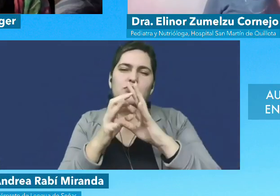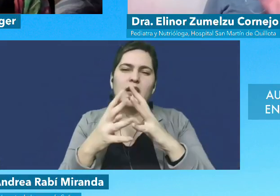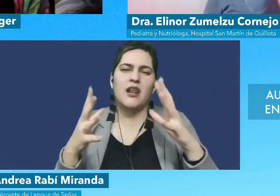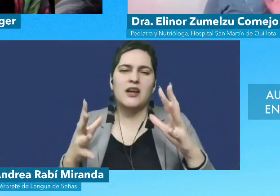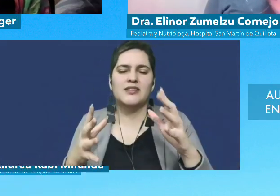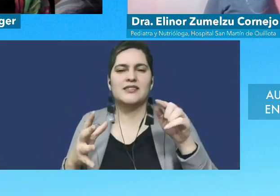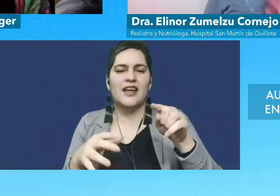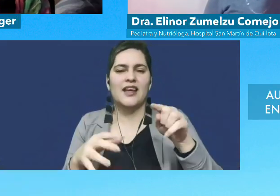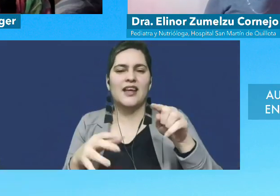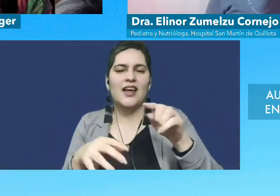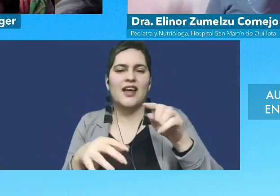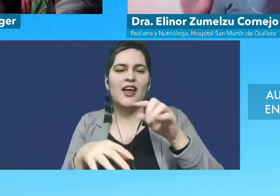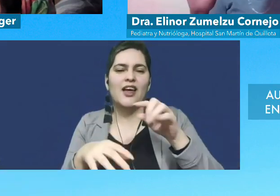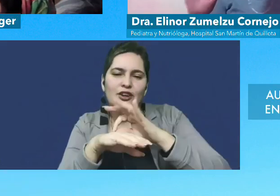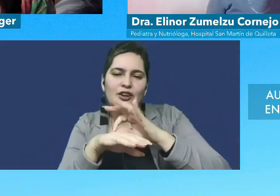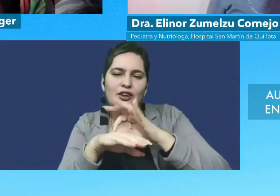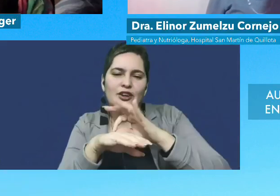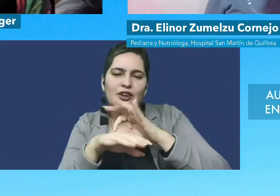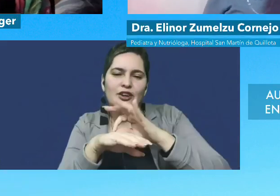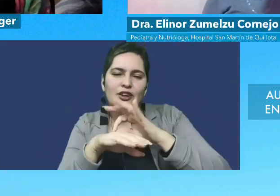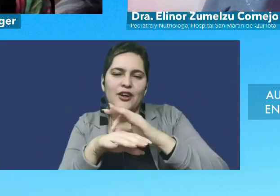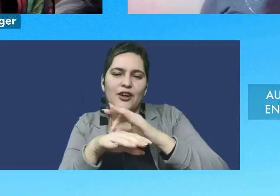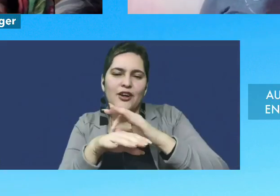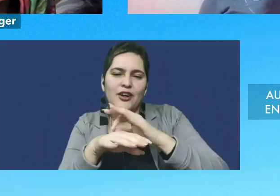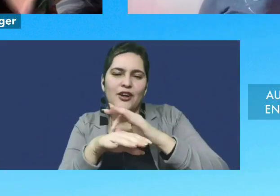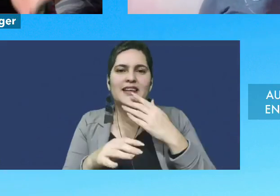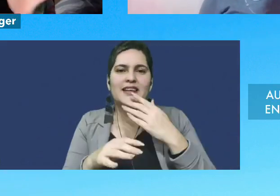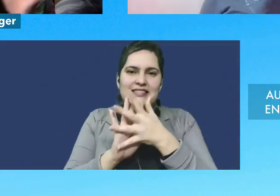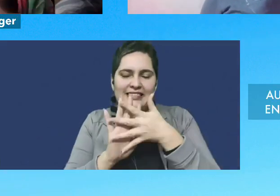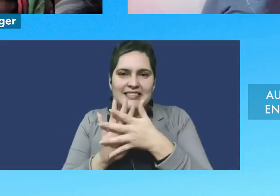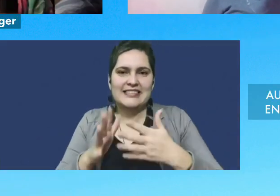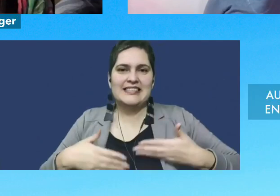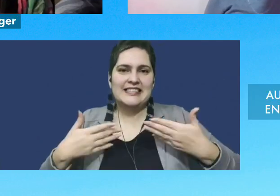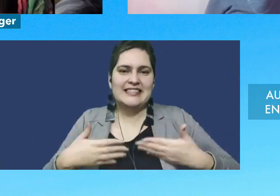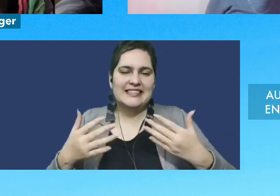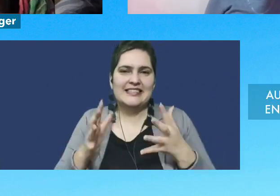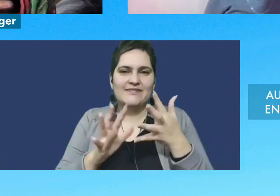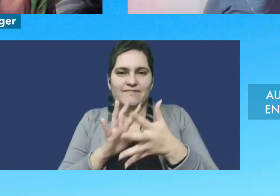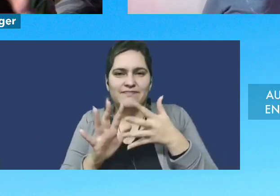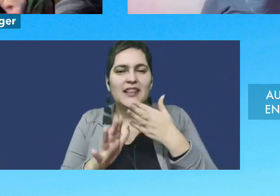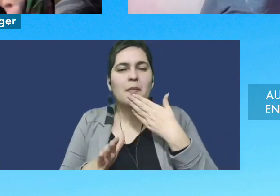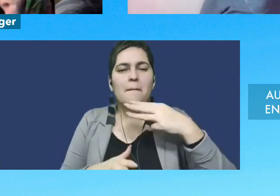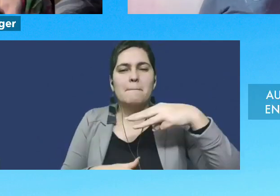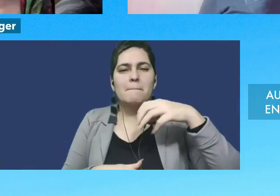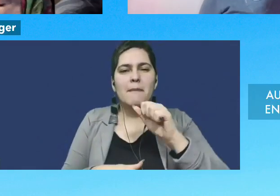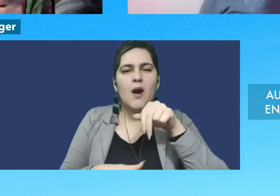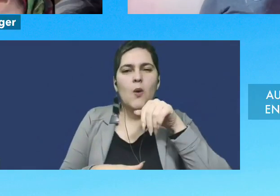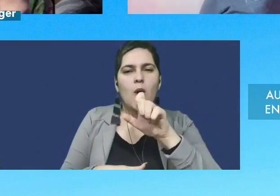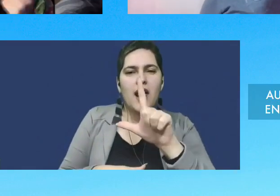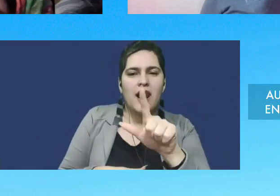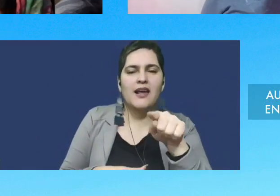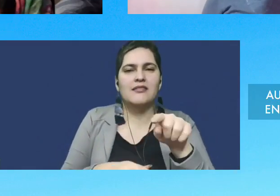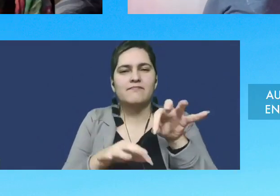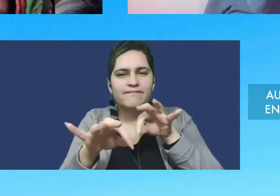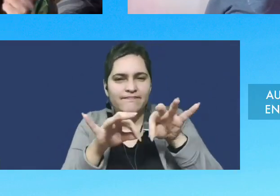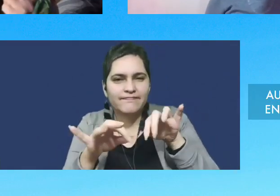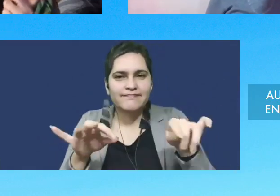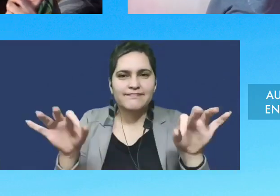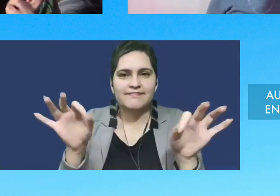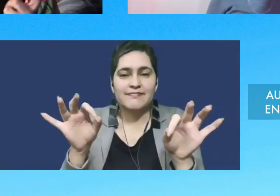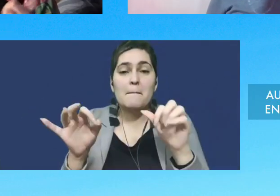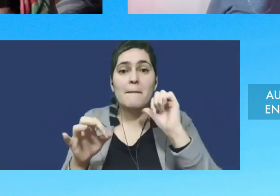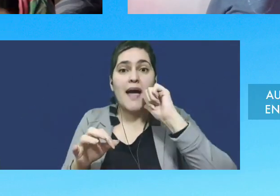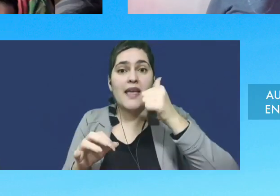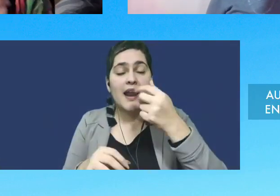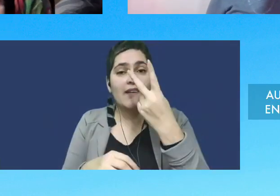que ha estado en lengua de señas con tanta energía durante todo este rato, Manu, que está en los controles también. Nos vamos a reencontrar mañana a contar de las 20 horas.